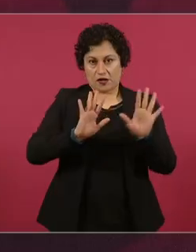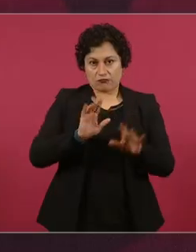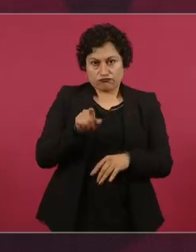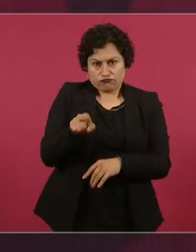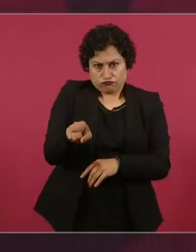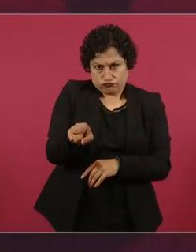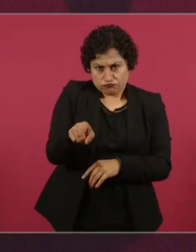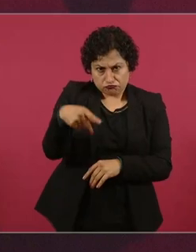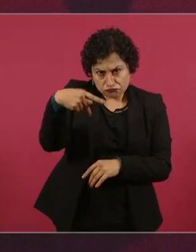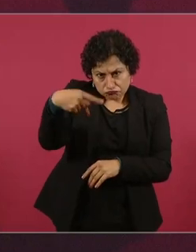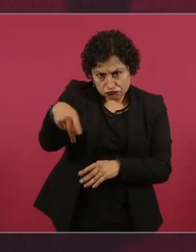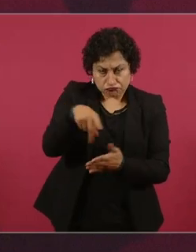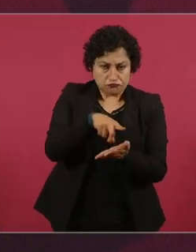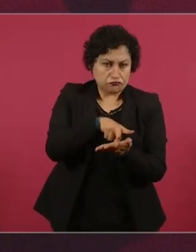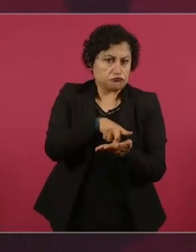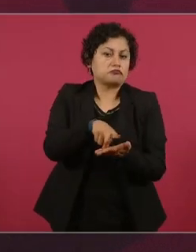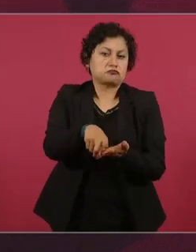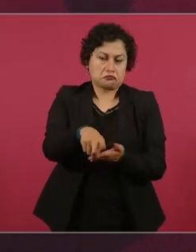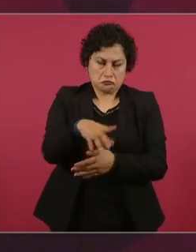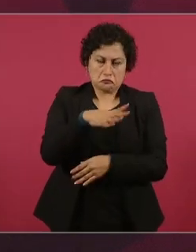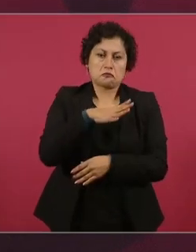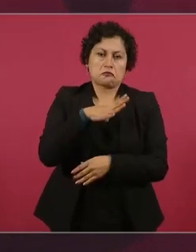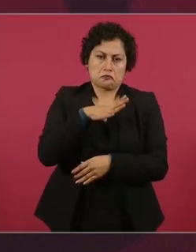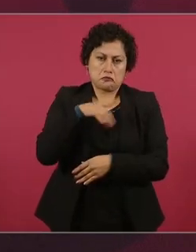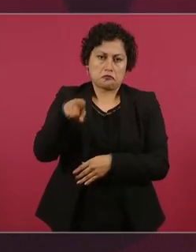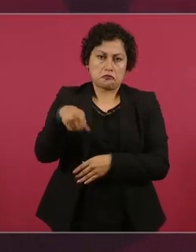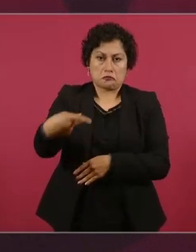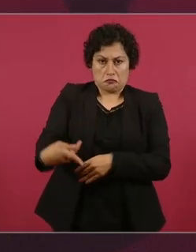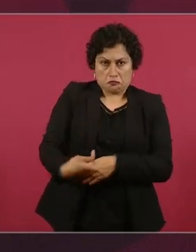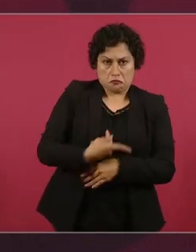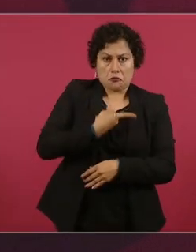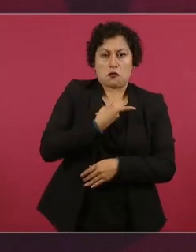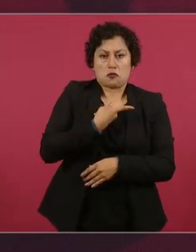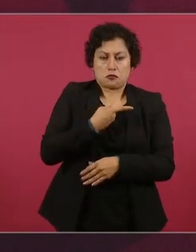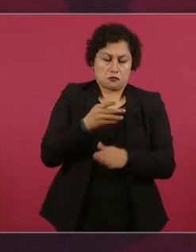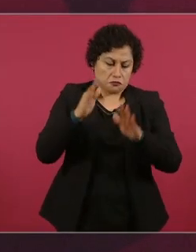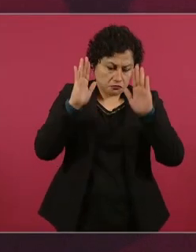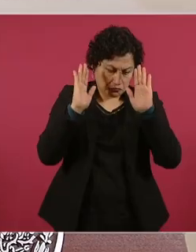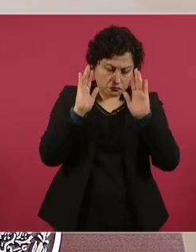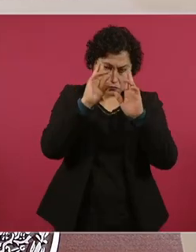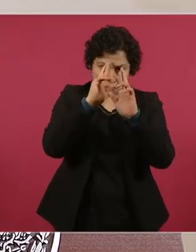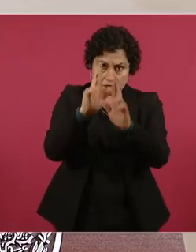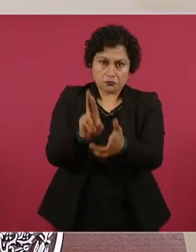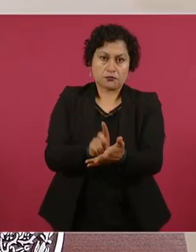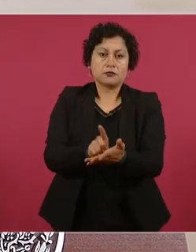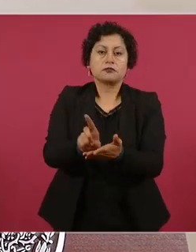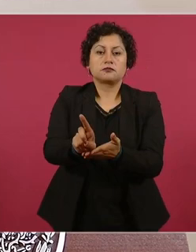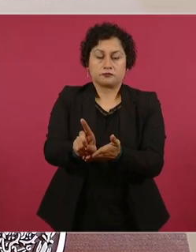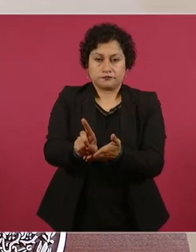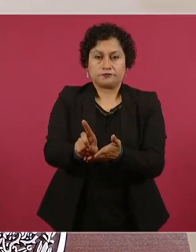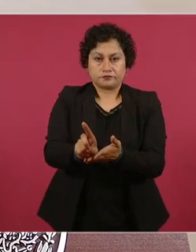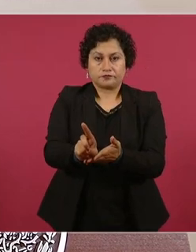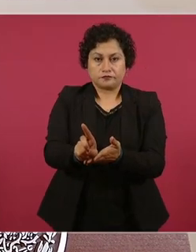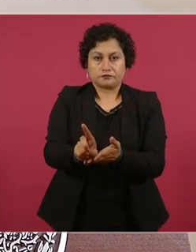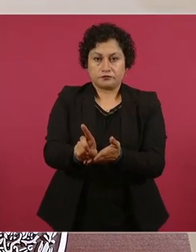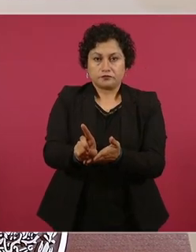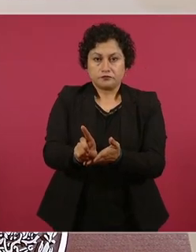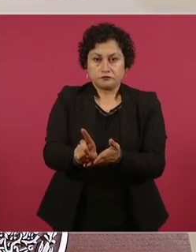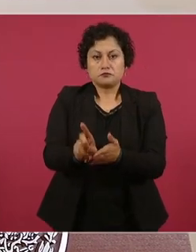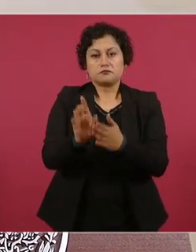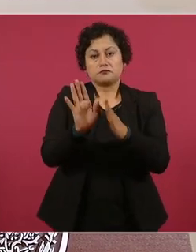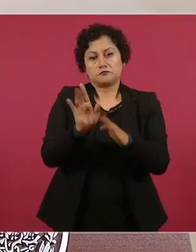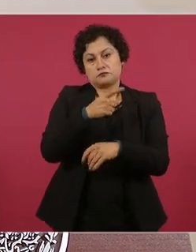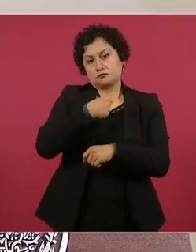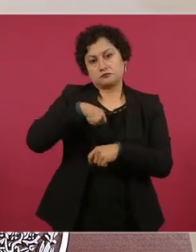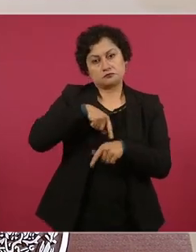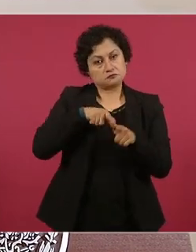de hacer tus planteamientos y nosotros vamos a seguir